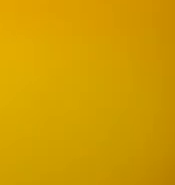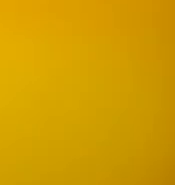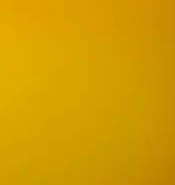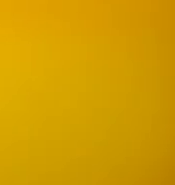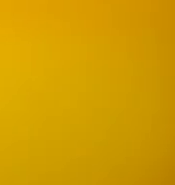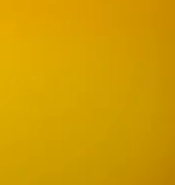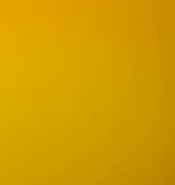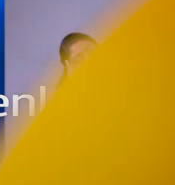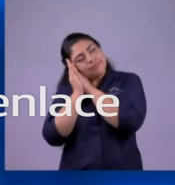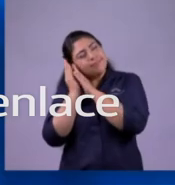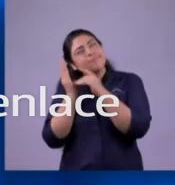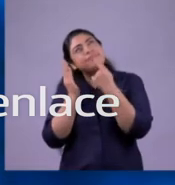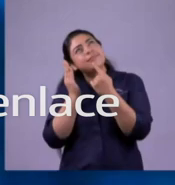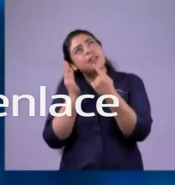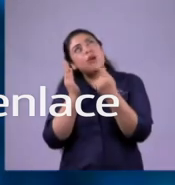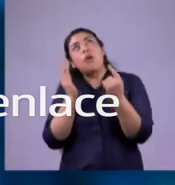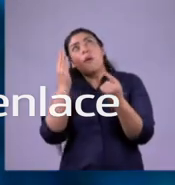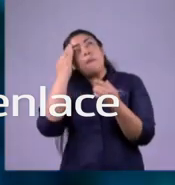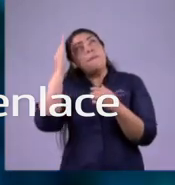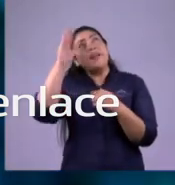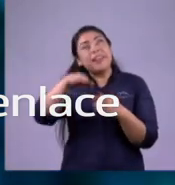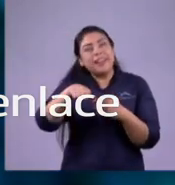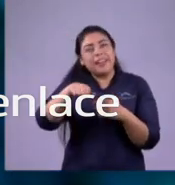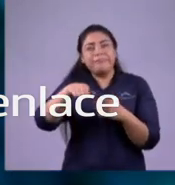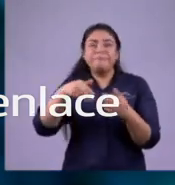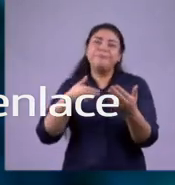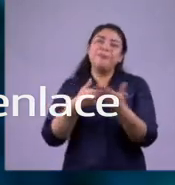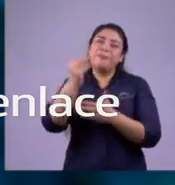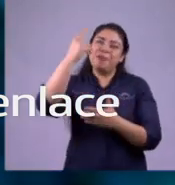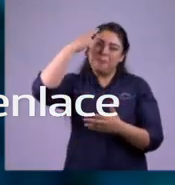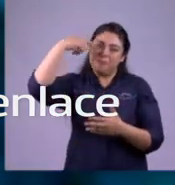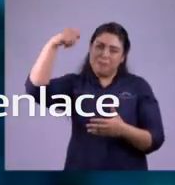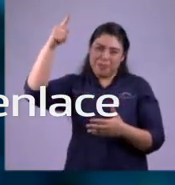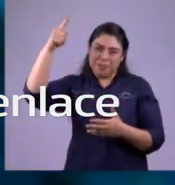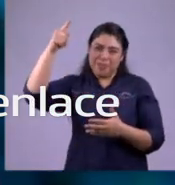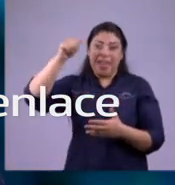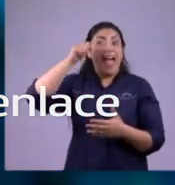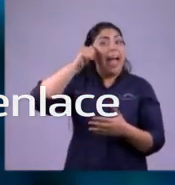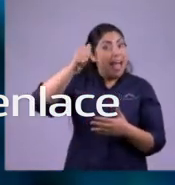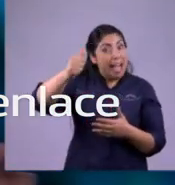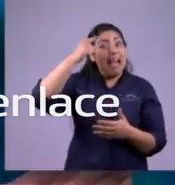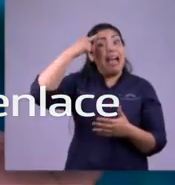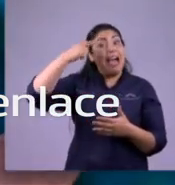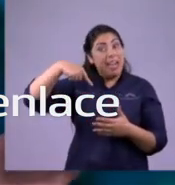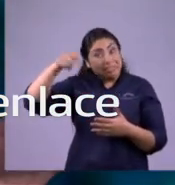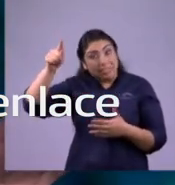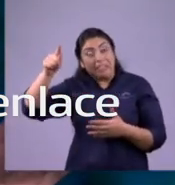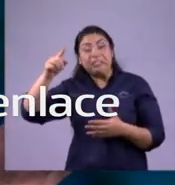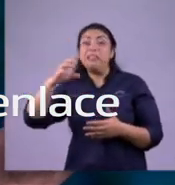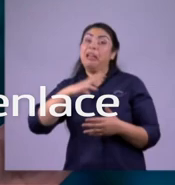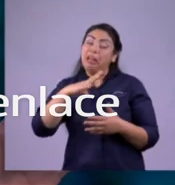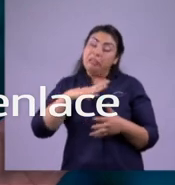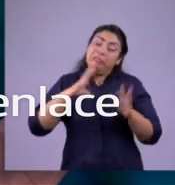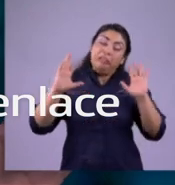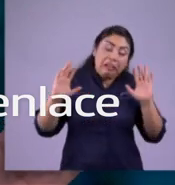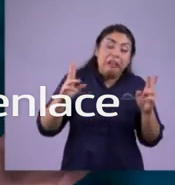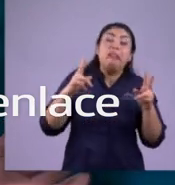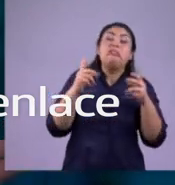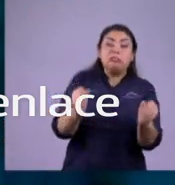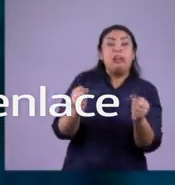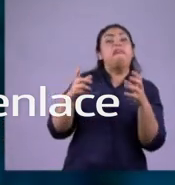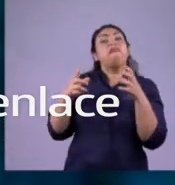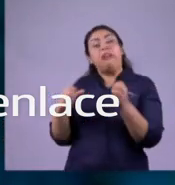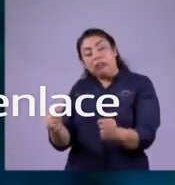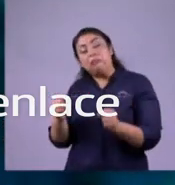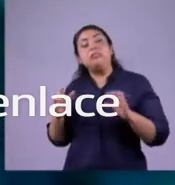mañana será otro día basta lea cada día su propio mal verdad